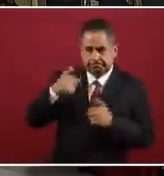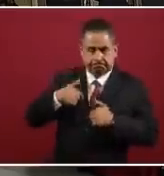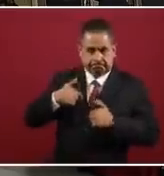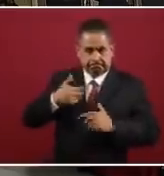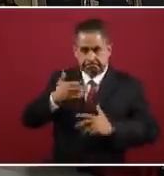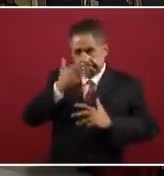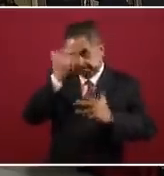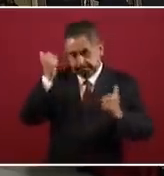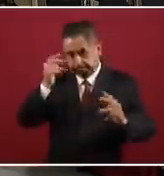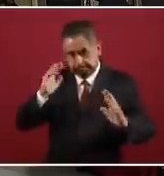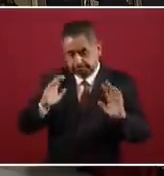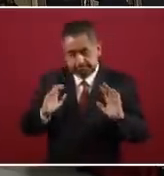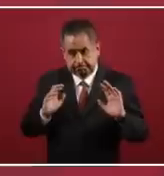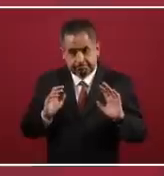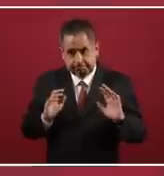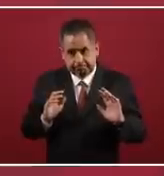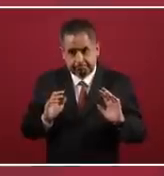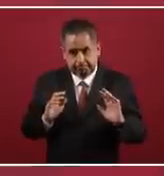No sabemos,